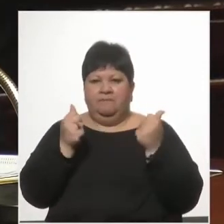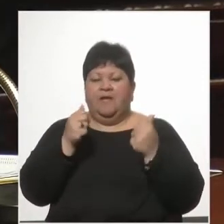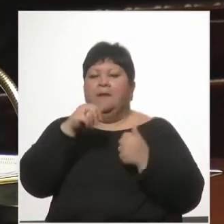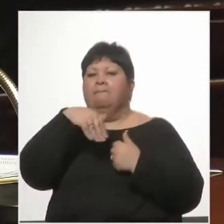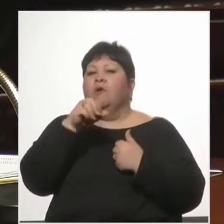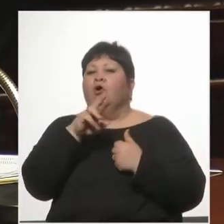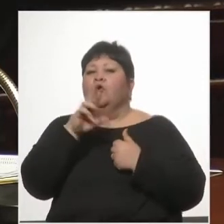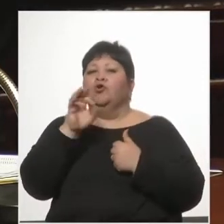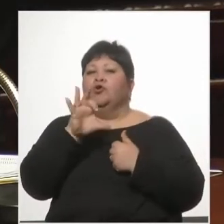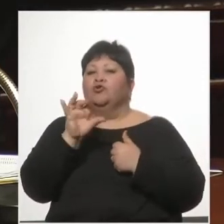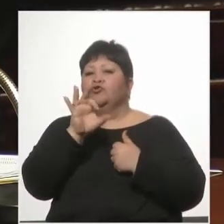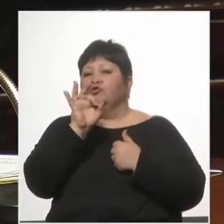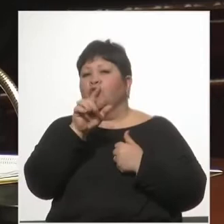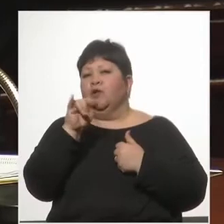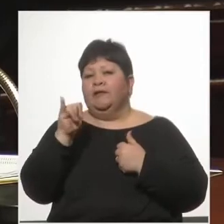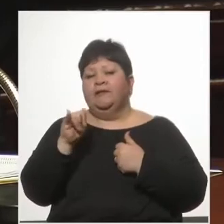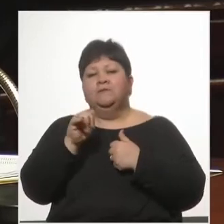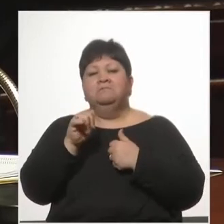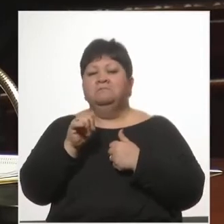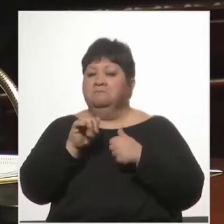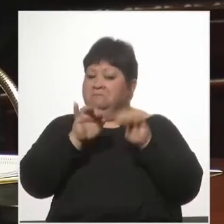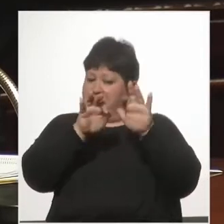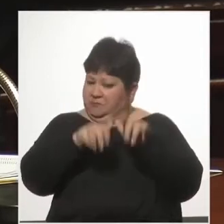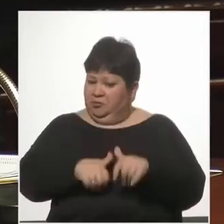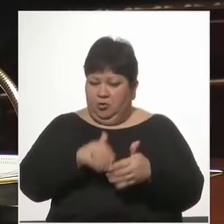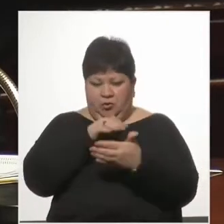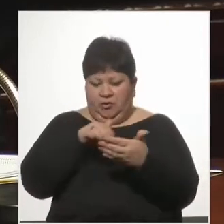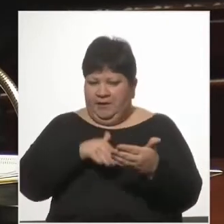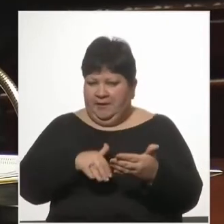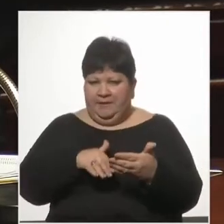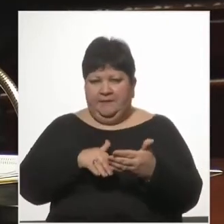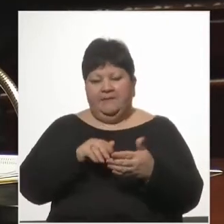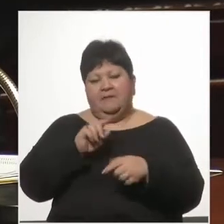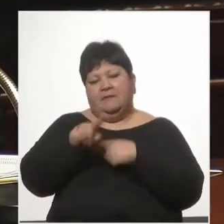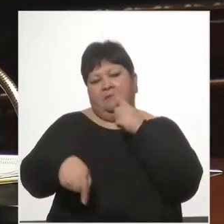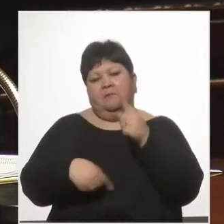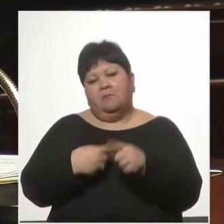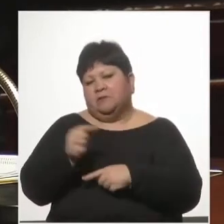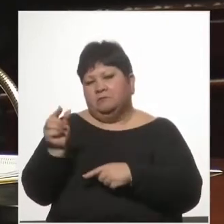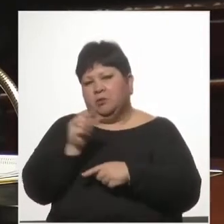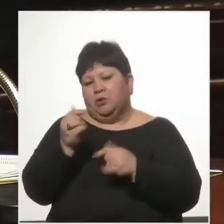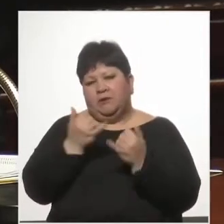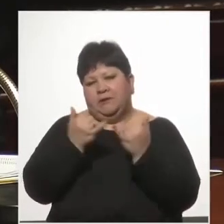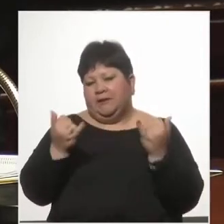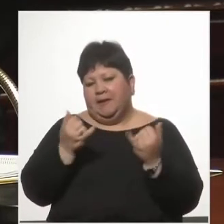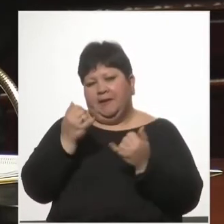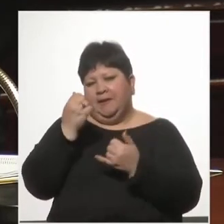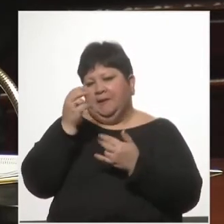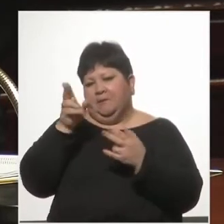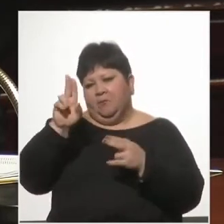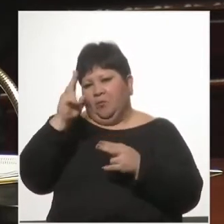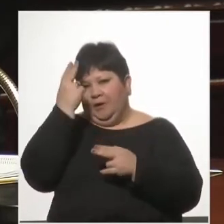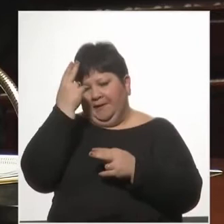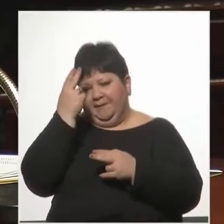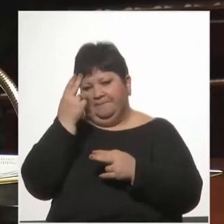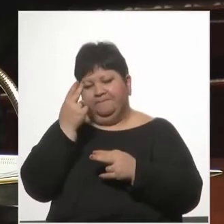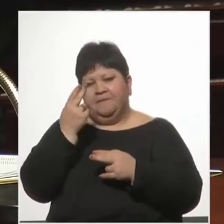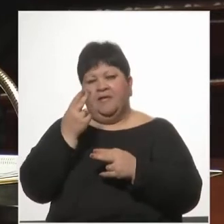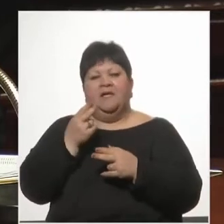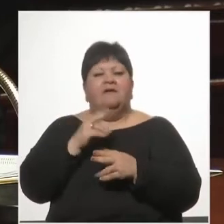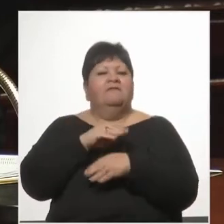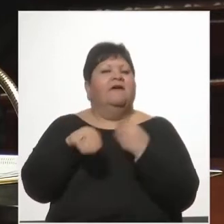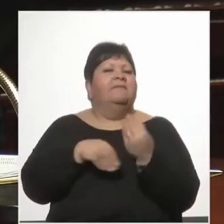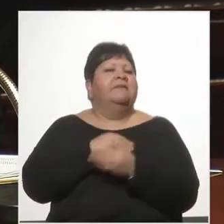cuenta. A los pocos días fallece el doctor Menéndez. La familia no acepta, por